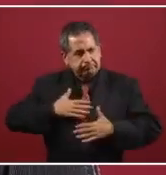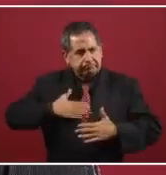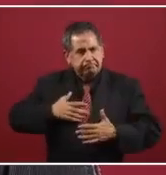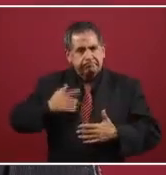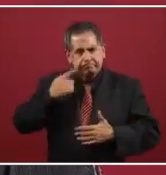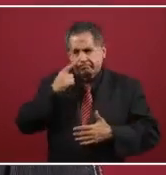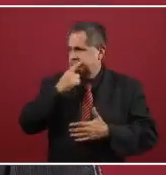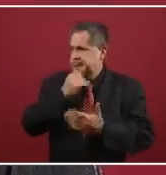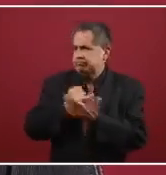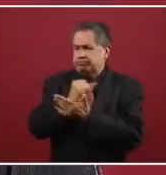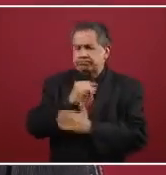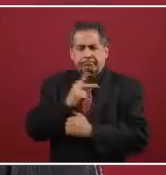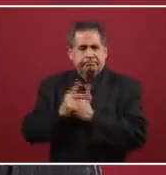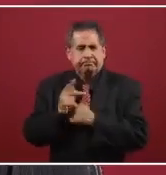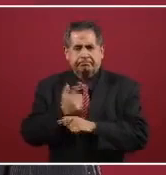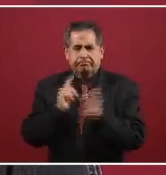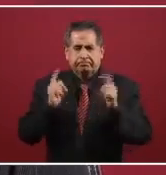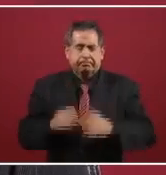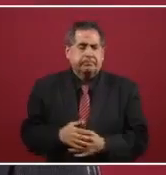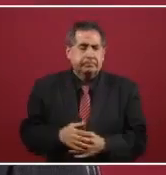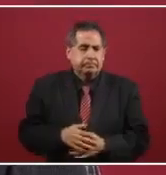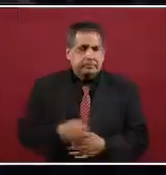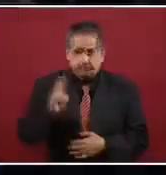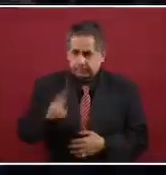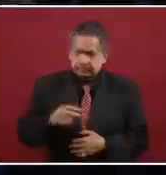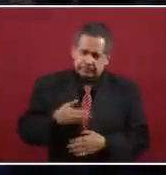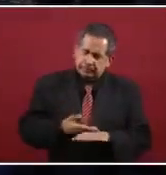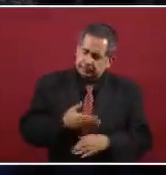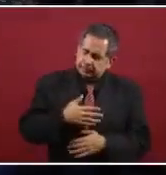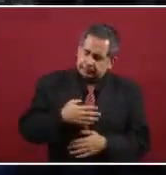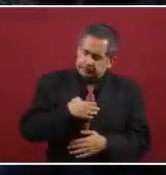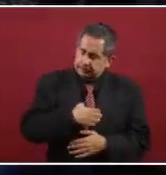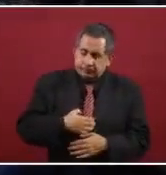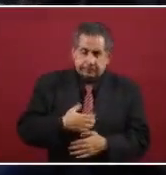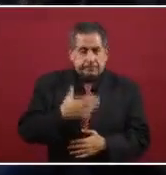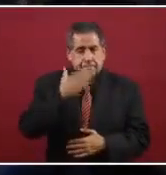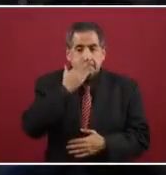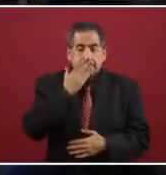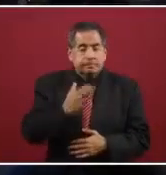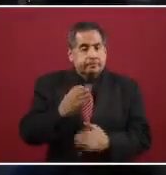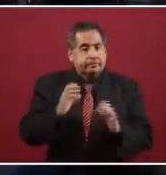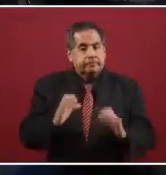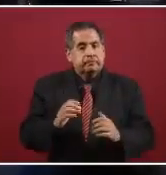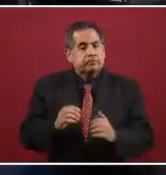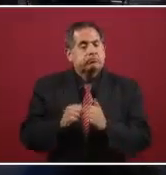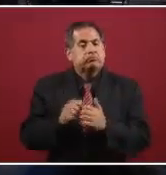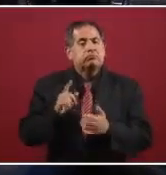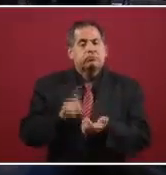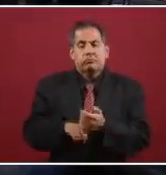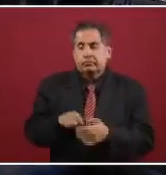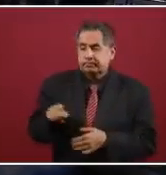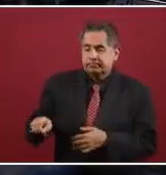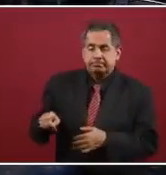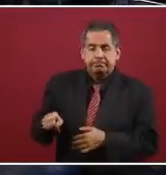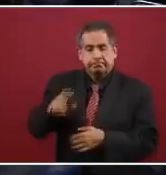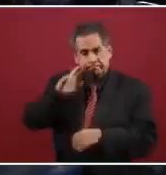Y estoy muy satisfecho con el trabajo, el